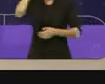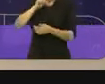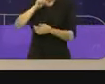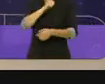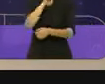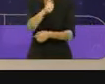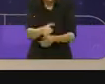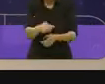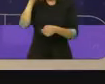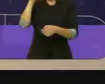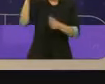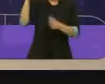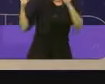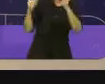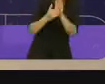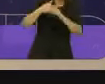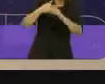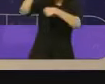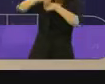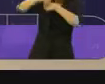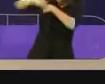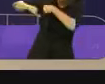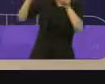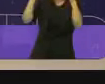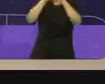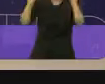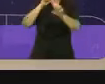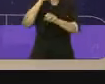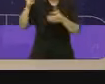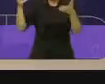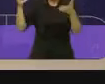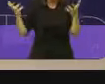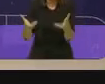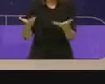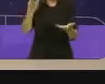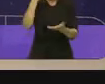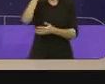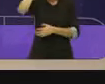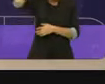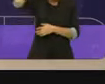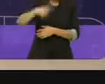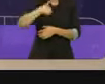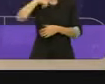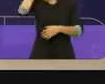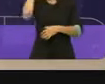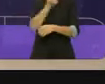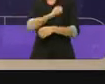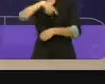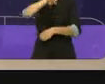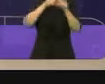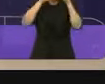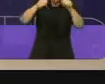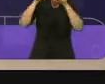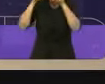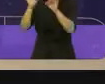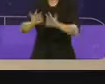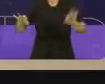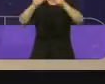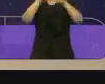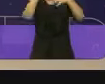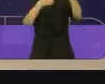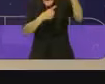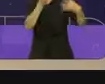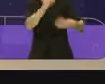116 mil cirugías no realizadas. Por eso vamos a construir un verdadero sistema con cuatro ejes. La salud